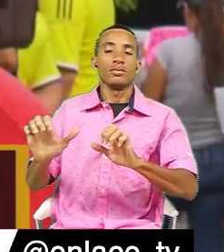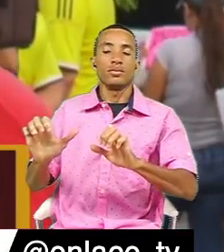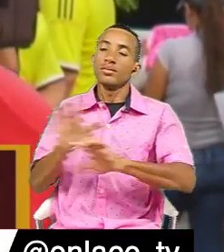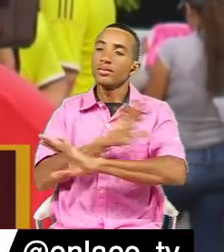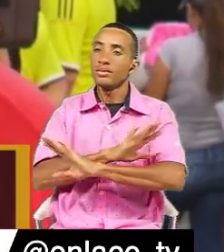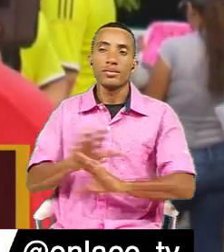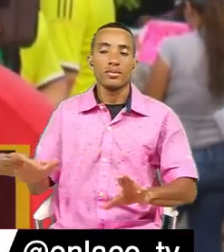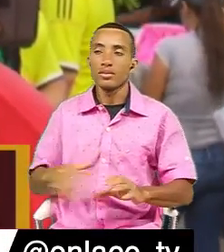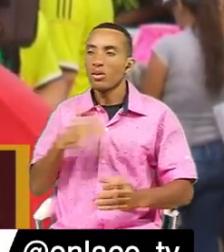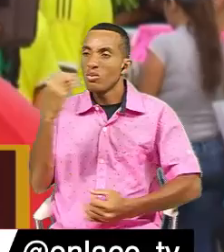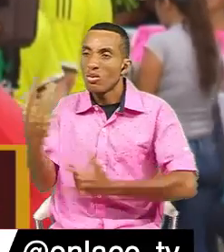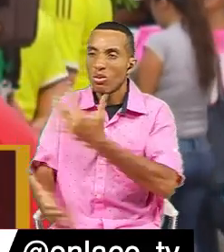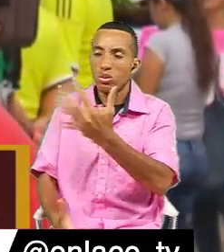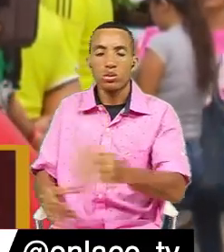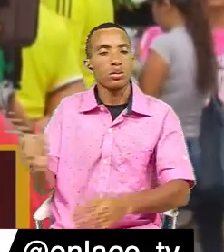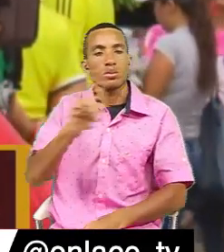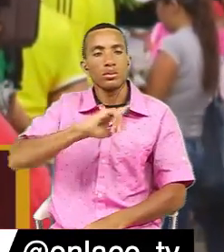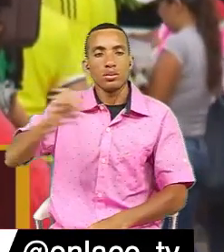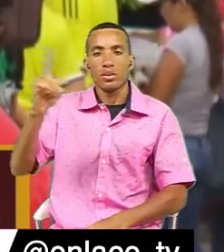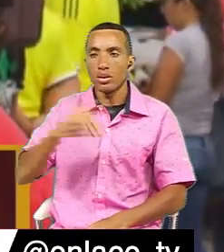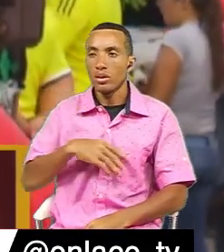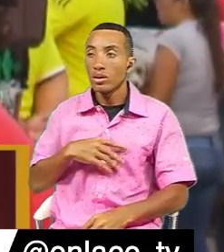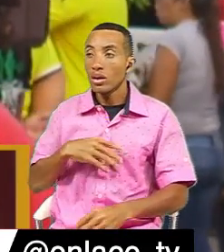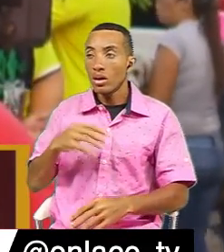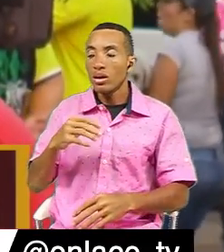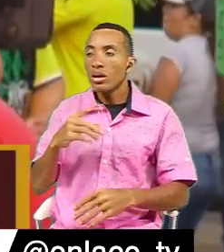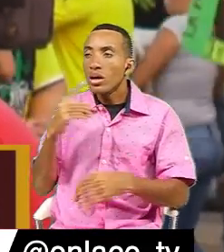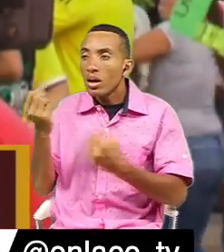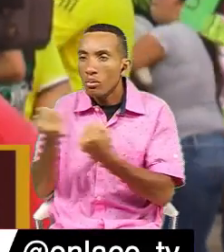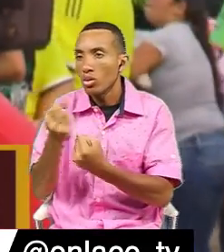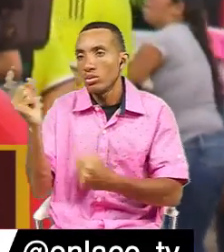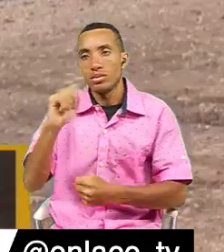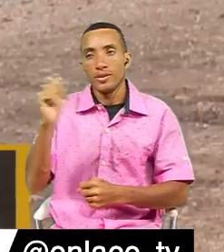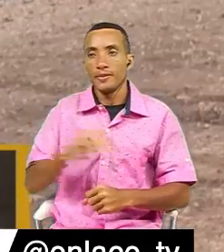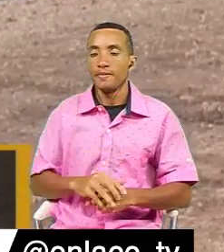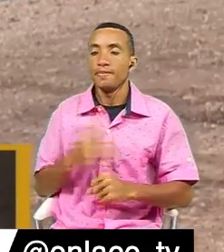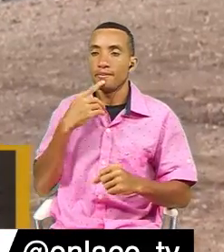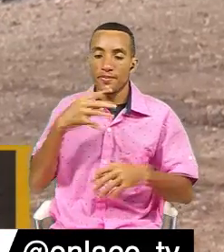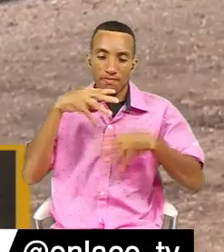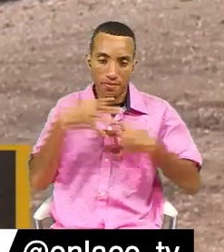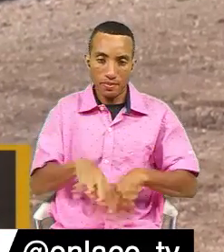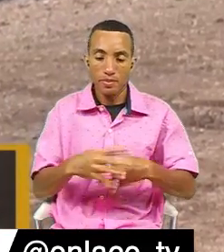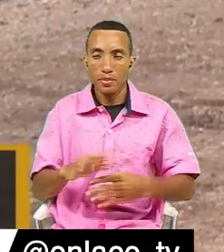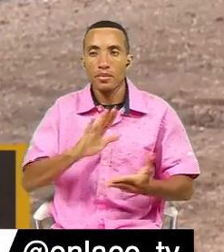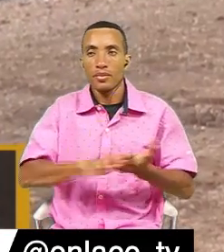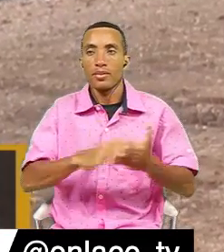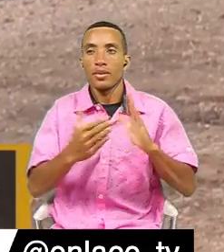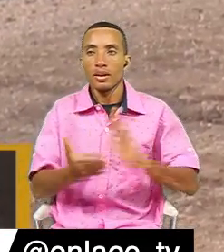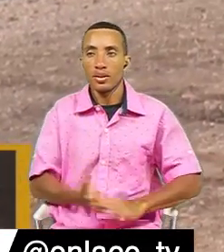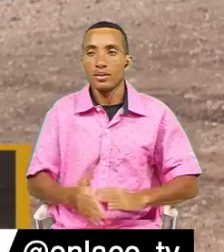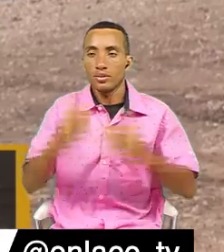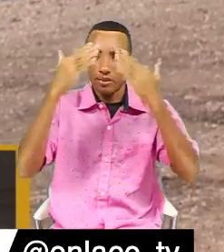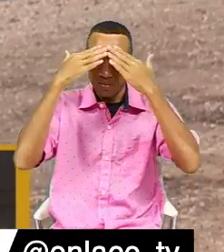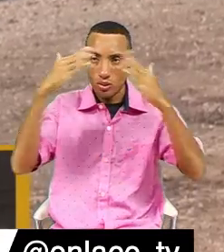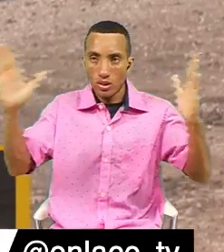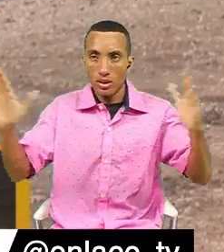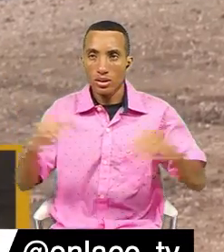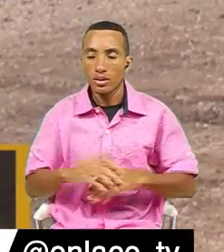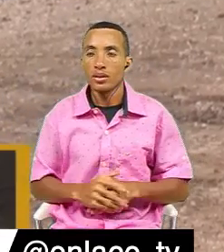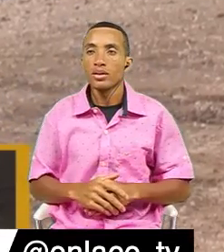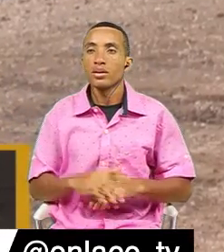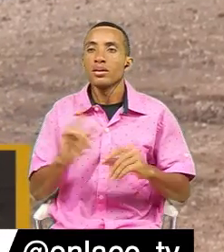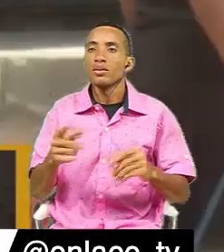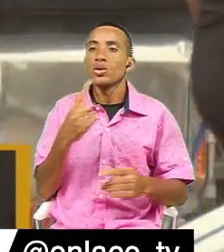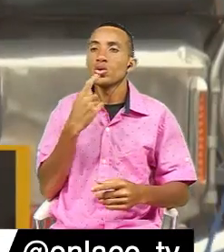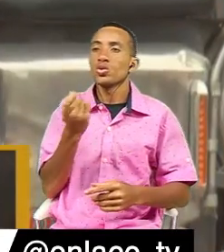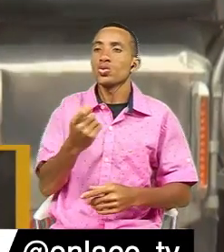ese acto. Lo rechazamos porque nosotros damos una protesta pacífica y democrática. La Cascajera se ubica a pocos metros del sector del Boston,